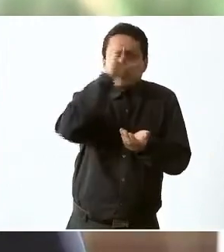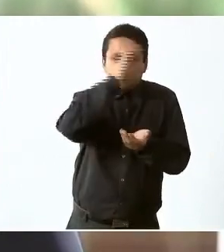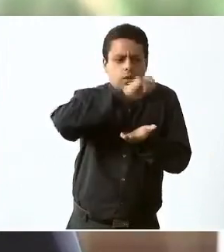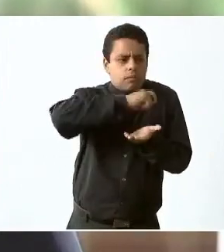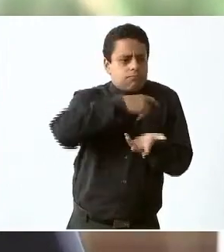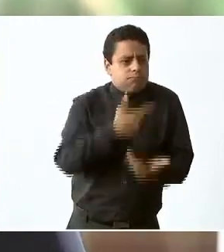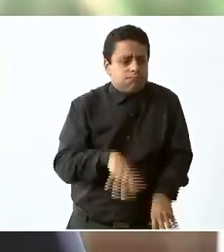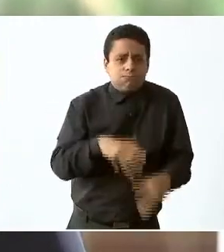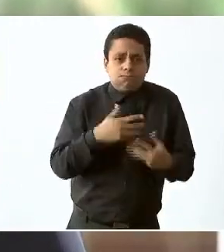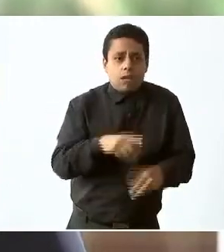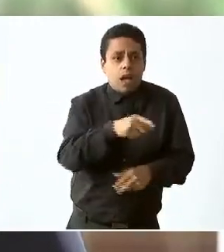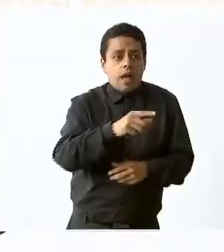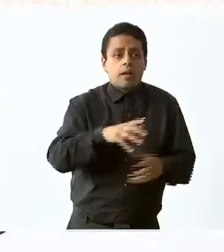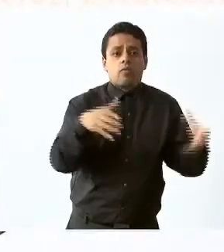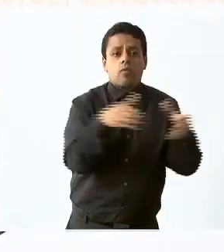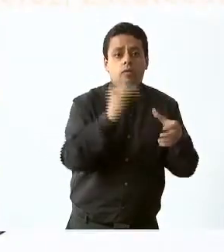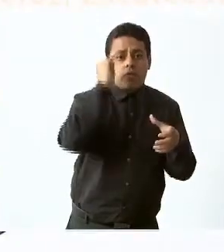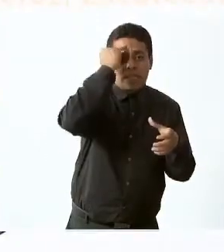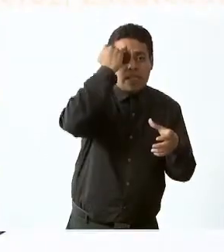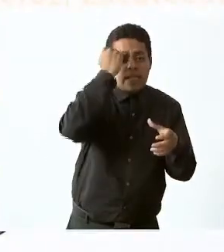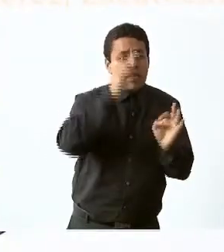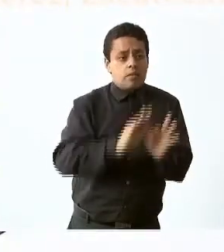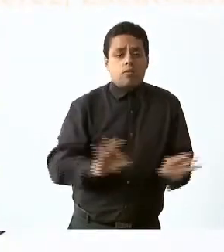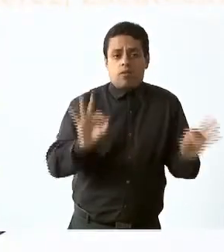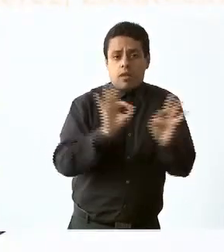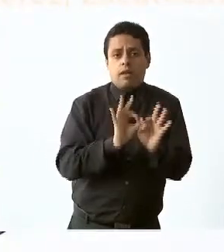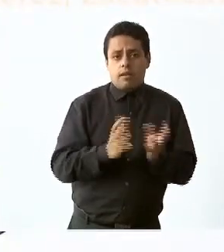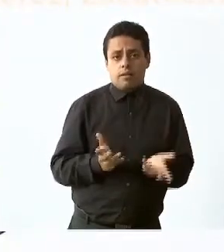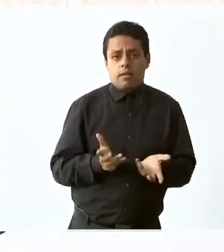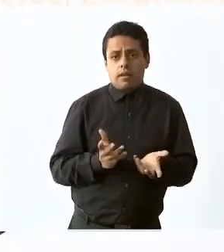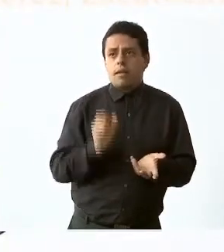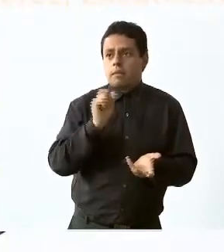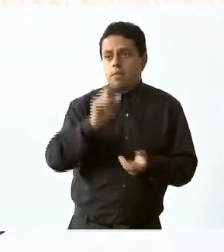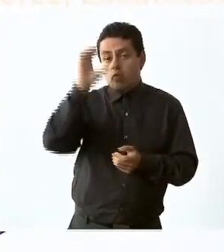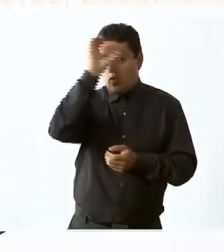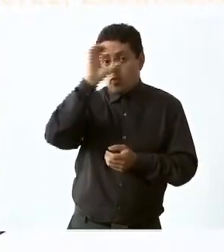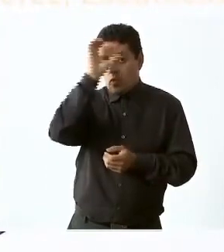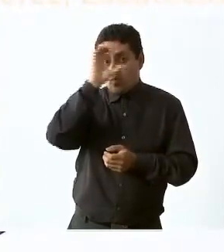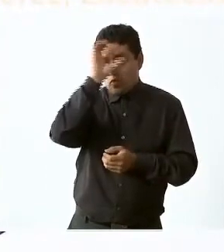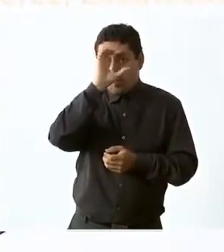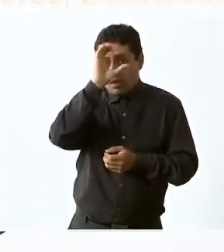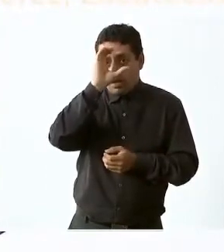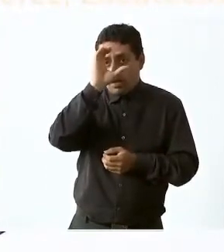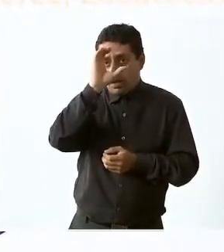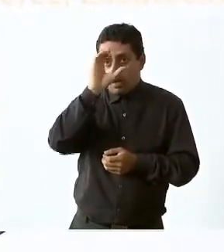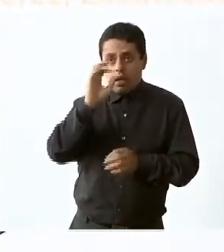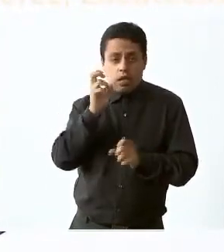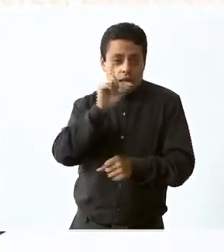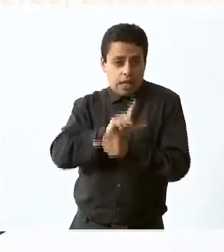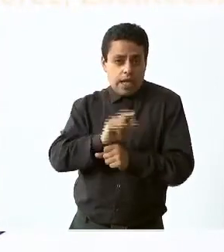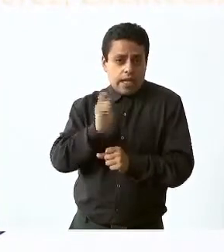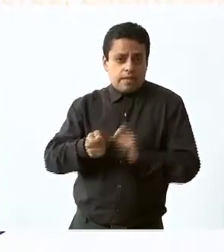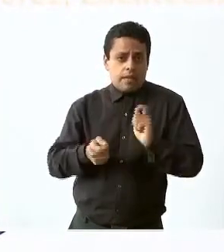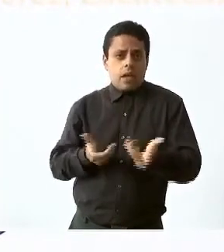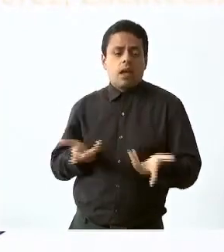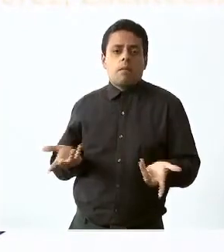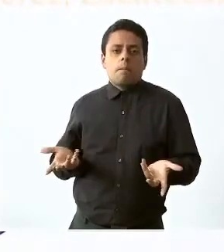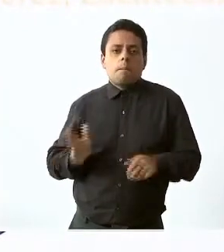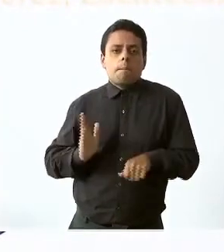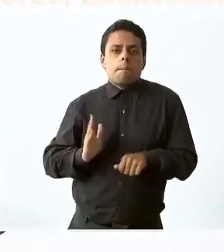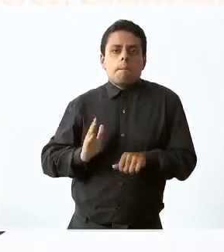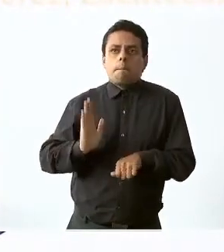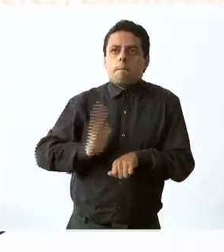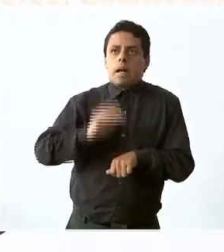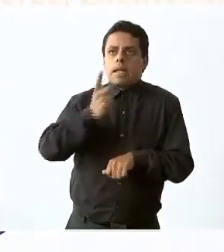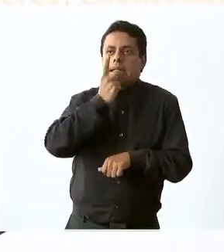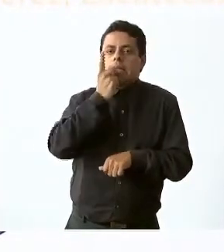Son los pueblos indígenas. Y es en el ámbito cultural donde toma aún más fuerza el enunciado: por el